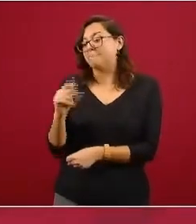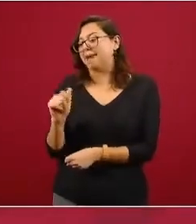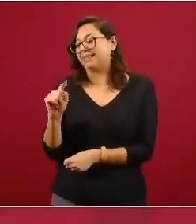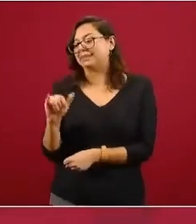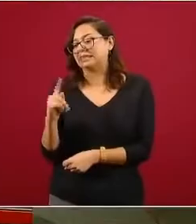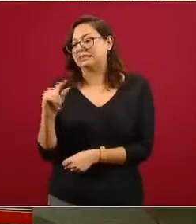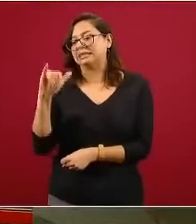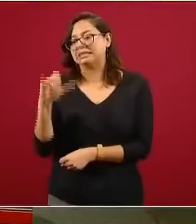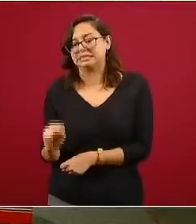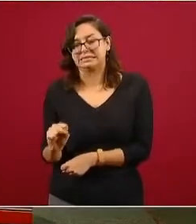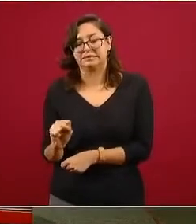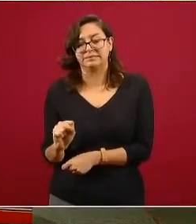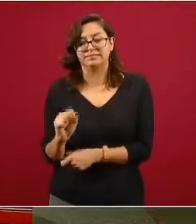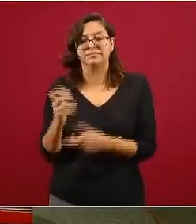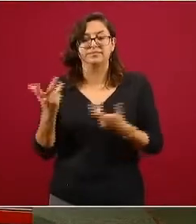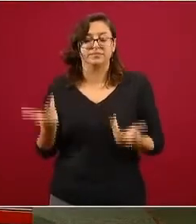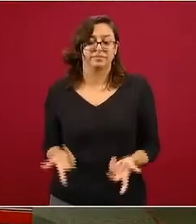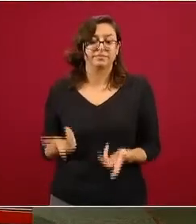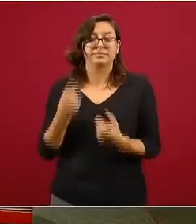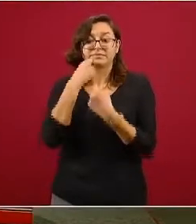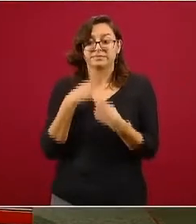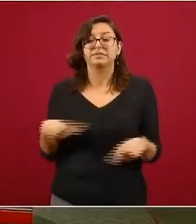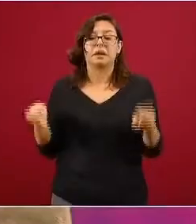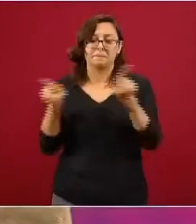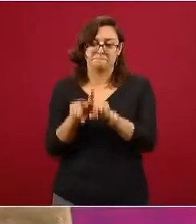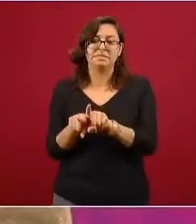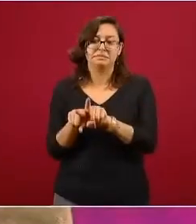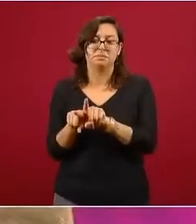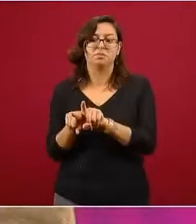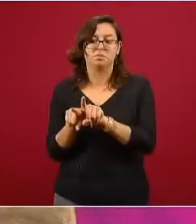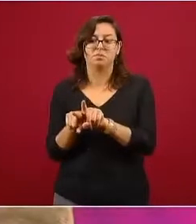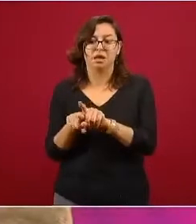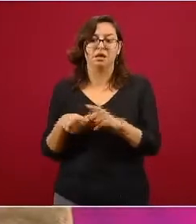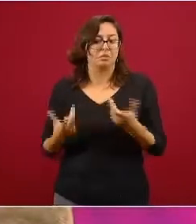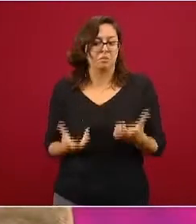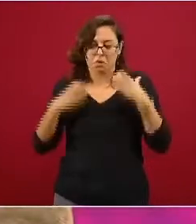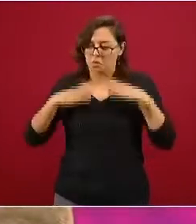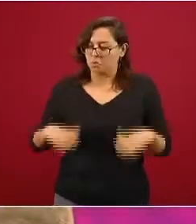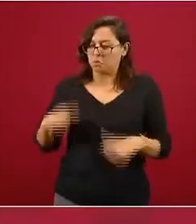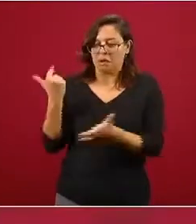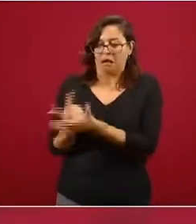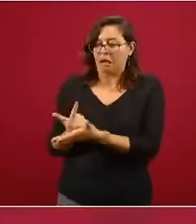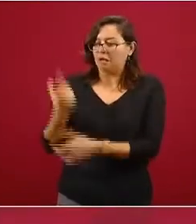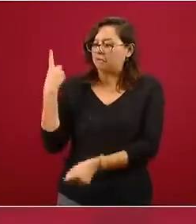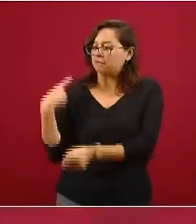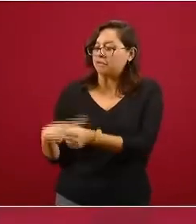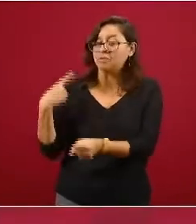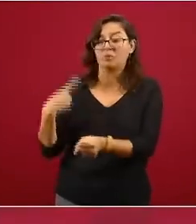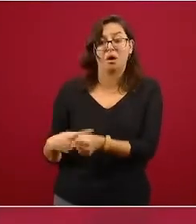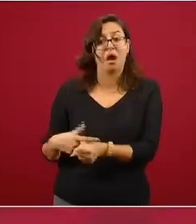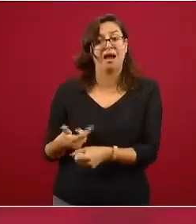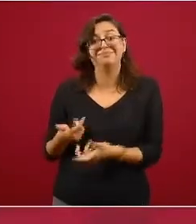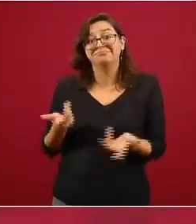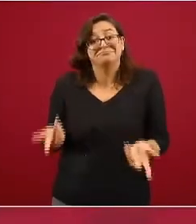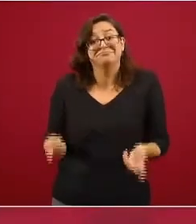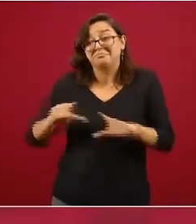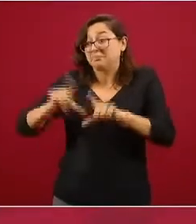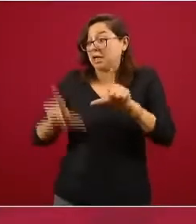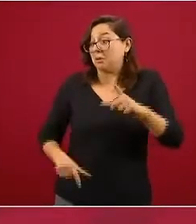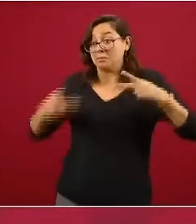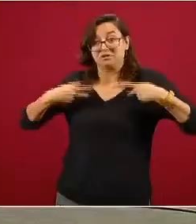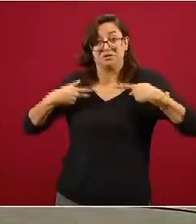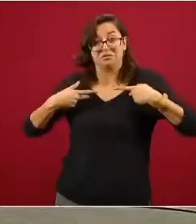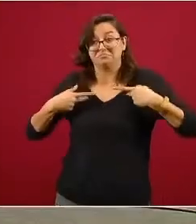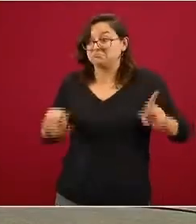hígado graso, que es parte del conglomerado de trastornos metabólicos crónicos. Este es el perfil de salud que tiene la